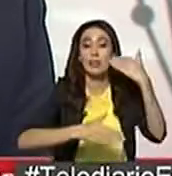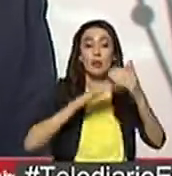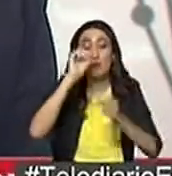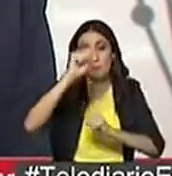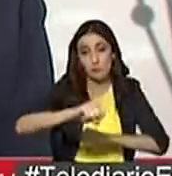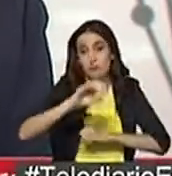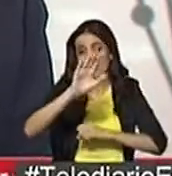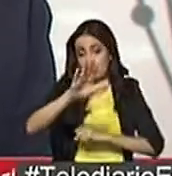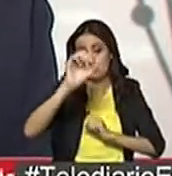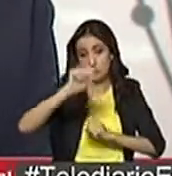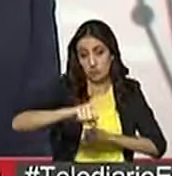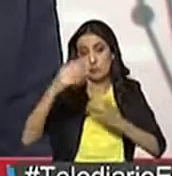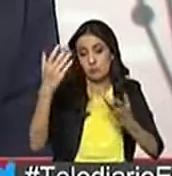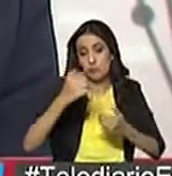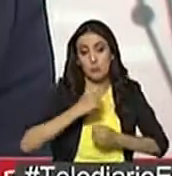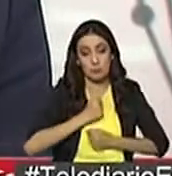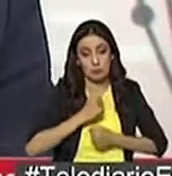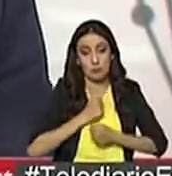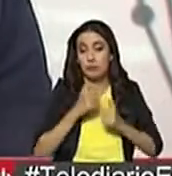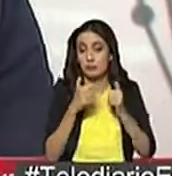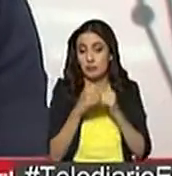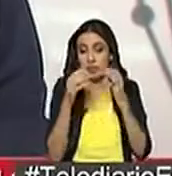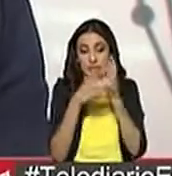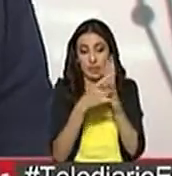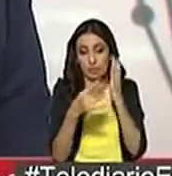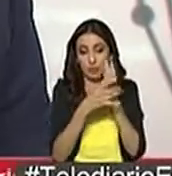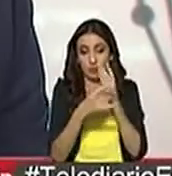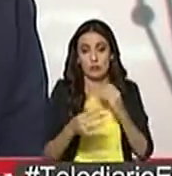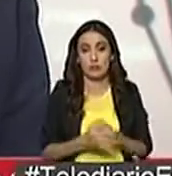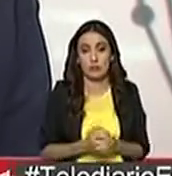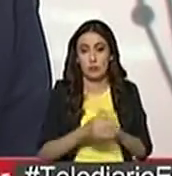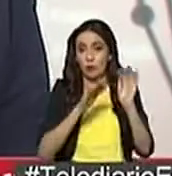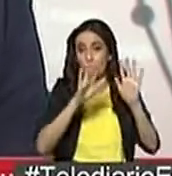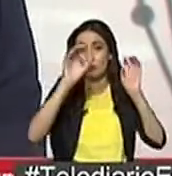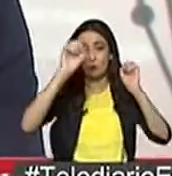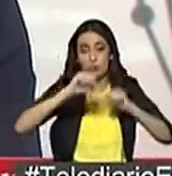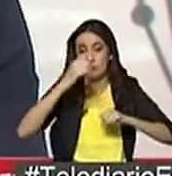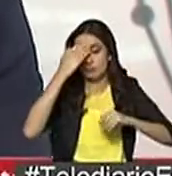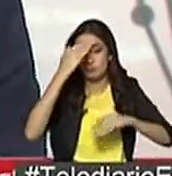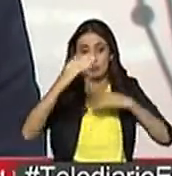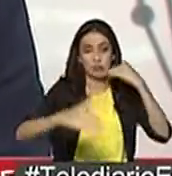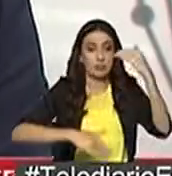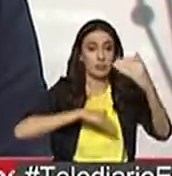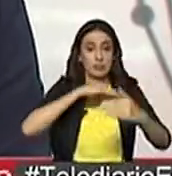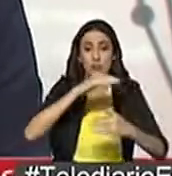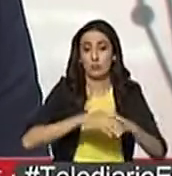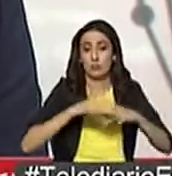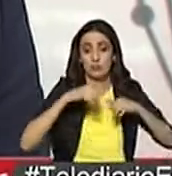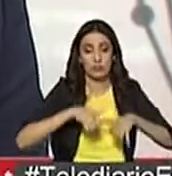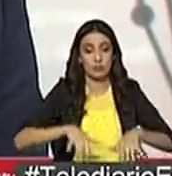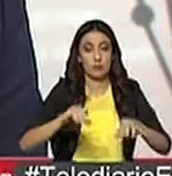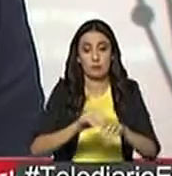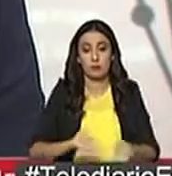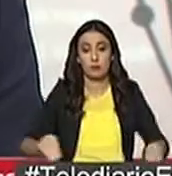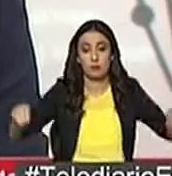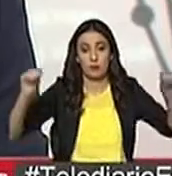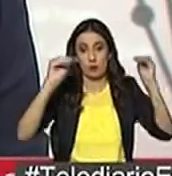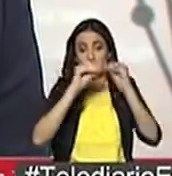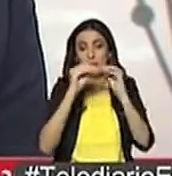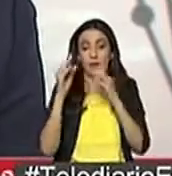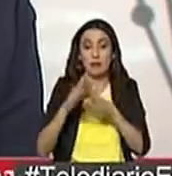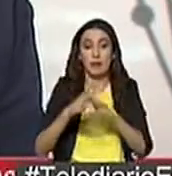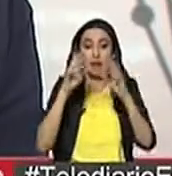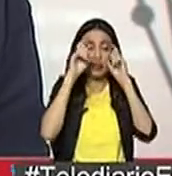sean los dueños de sus talentos, los creadores de sus inventos. Esto es lo que debemos fomentar y esto se hace a través del régimen